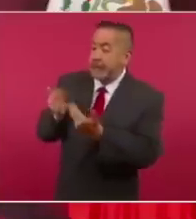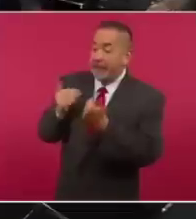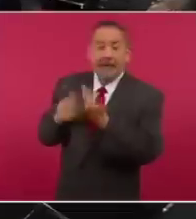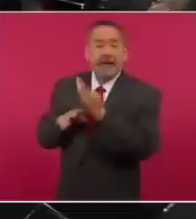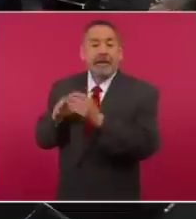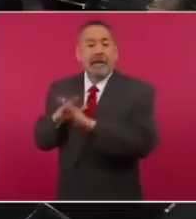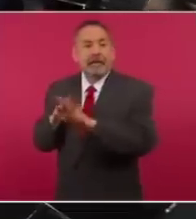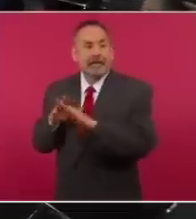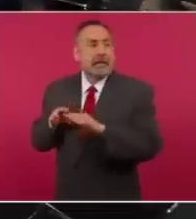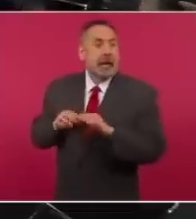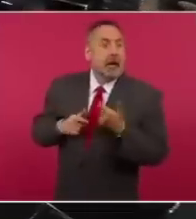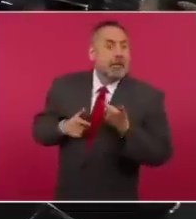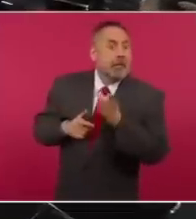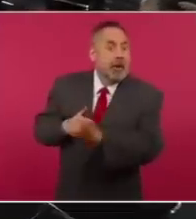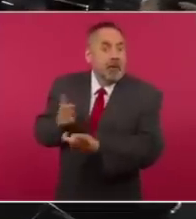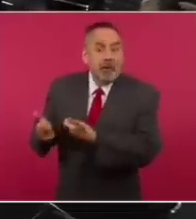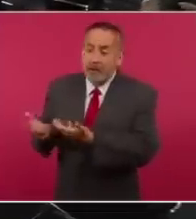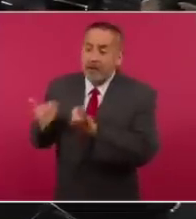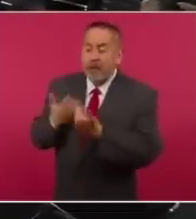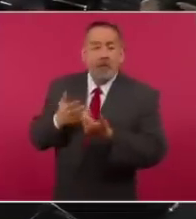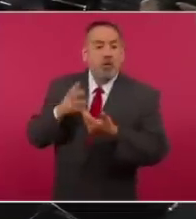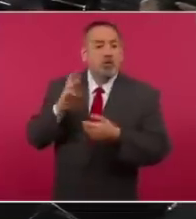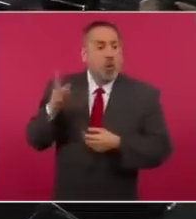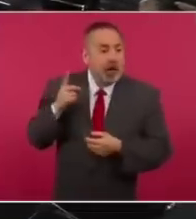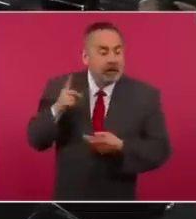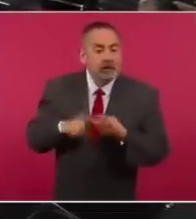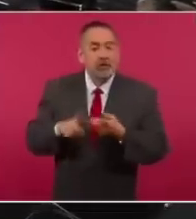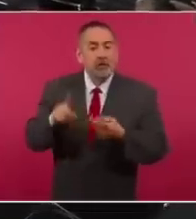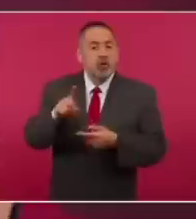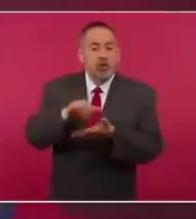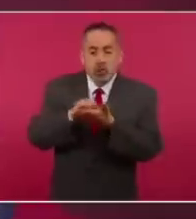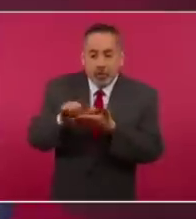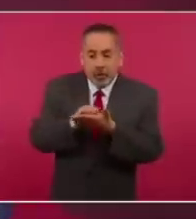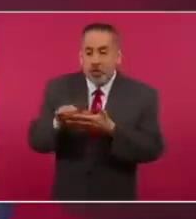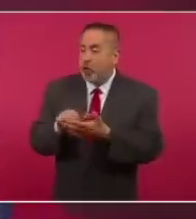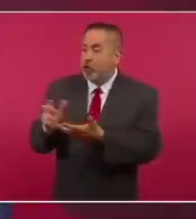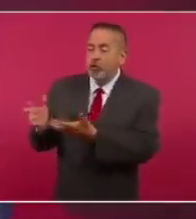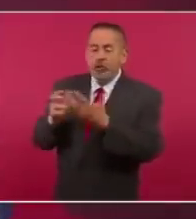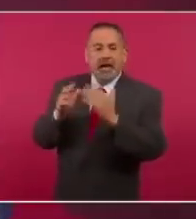a Washington, a Nueva York, a las casas de sus opositores.